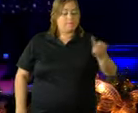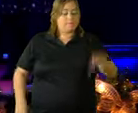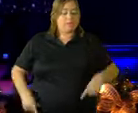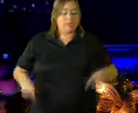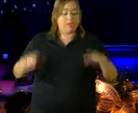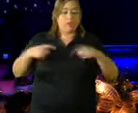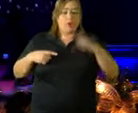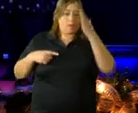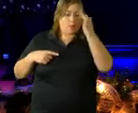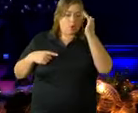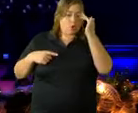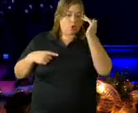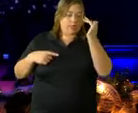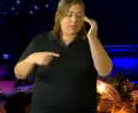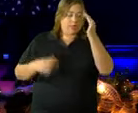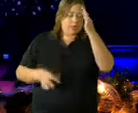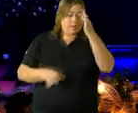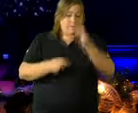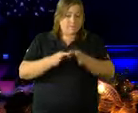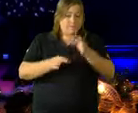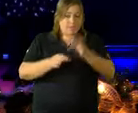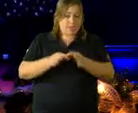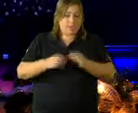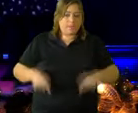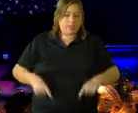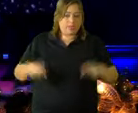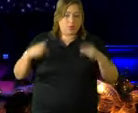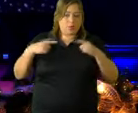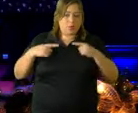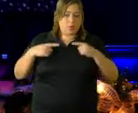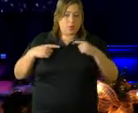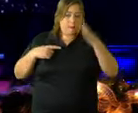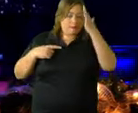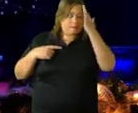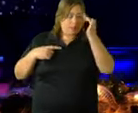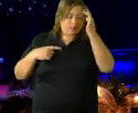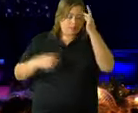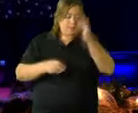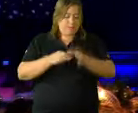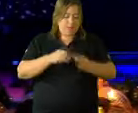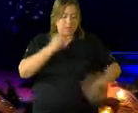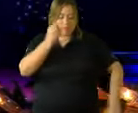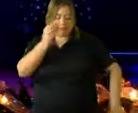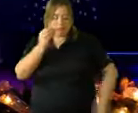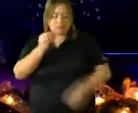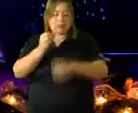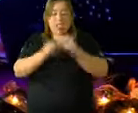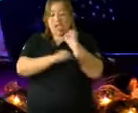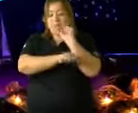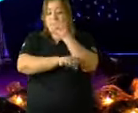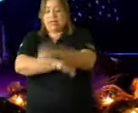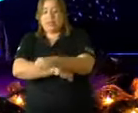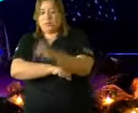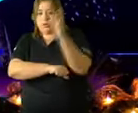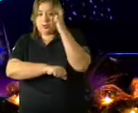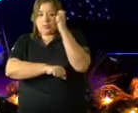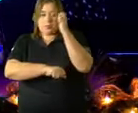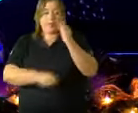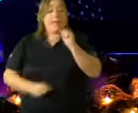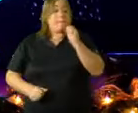Satán. Gloria, aleluya, camino de Canaán. Ah, bueno, mis amados, mañana lunes,